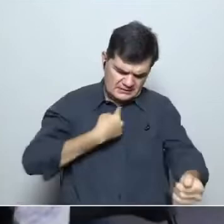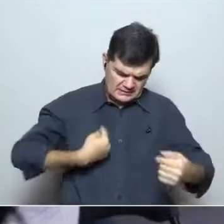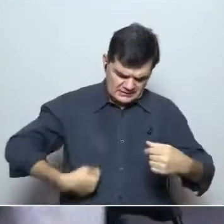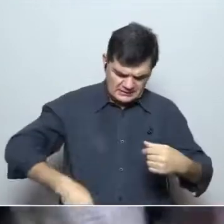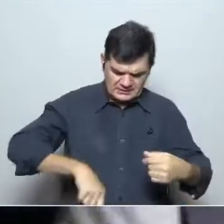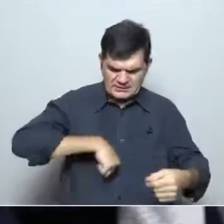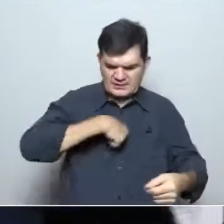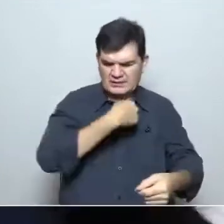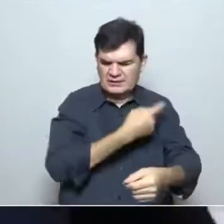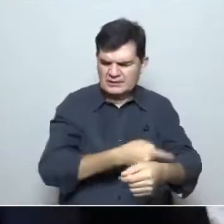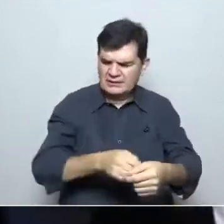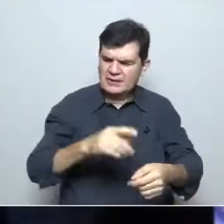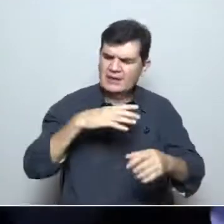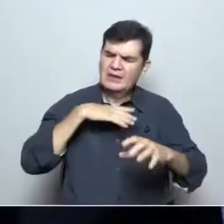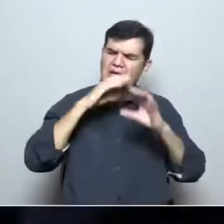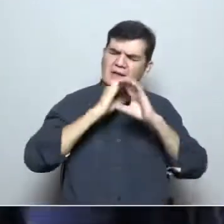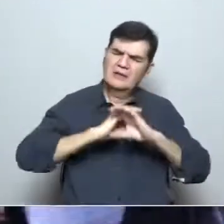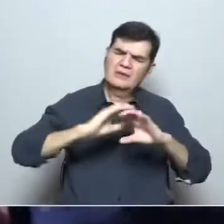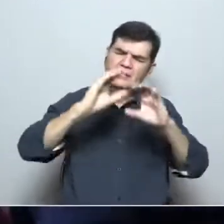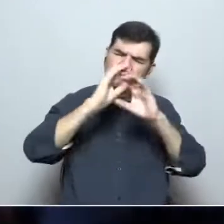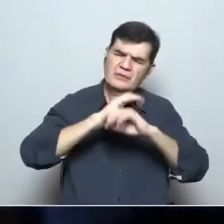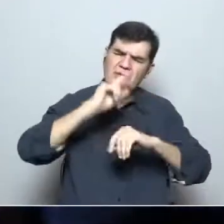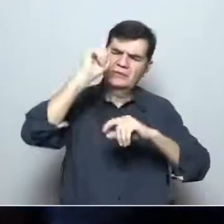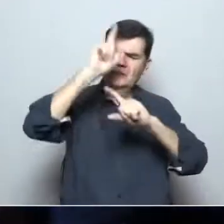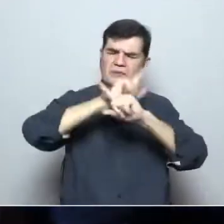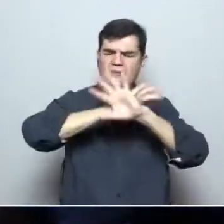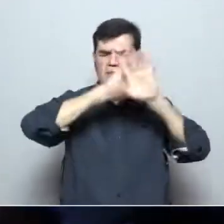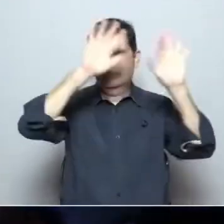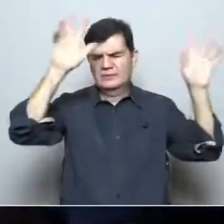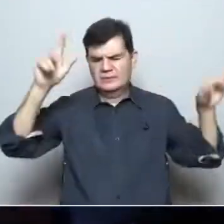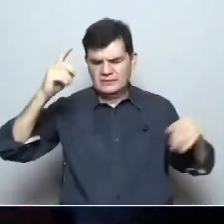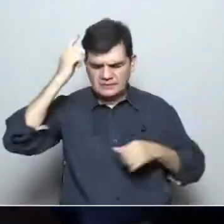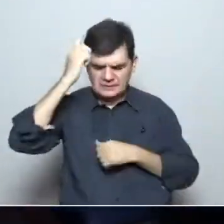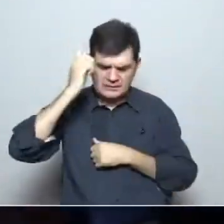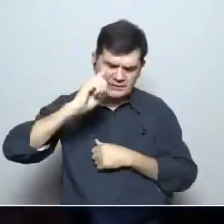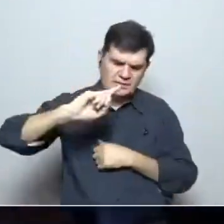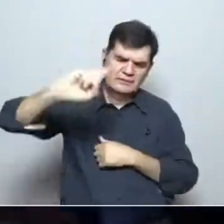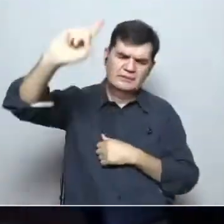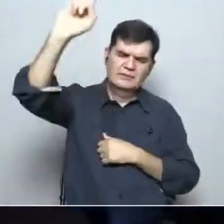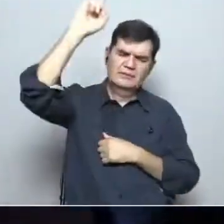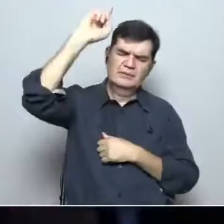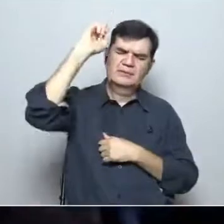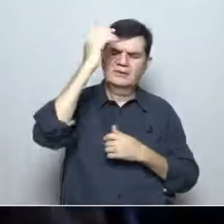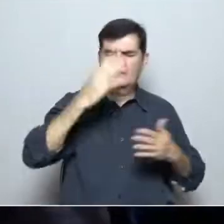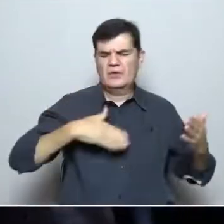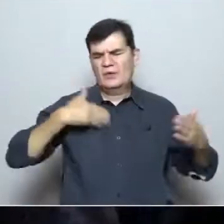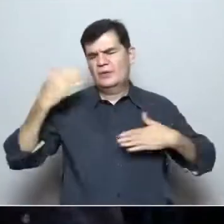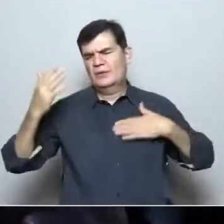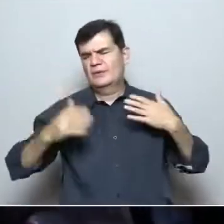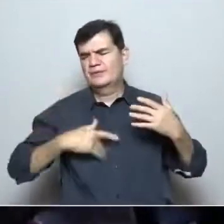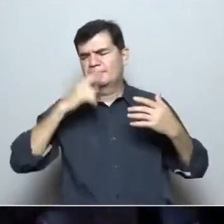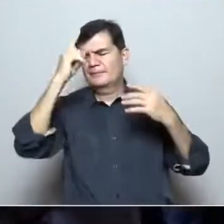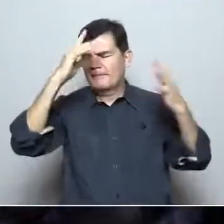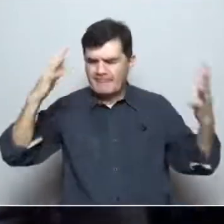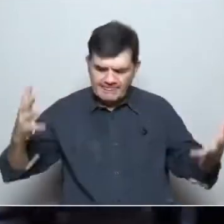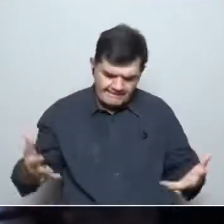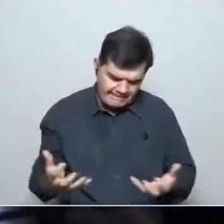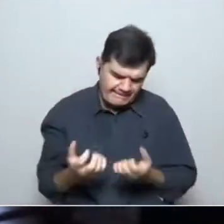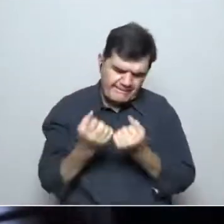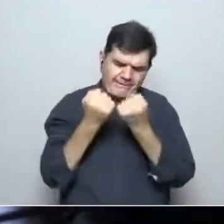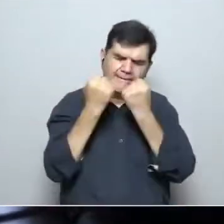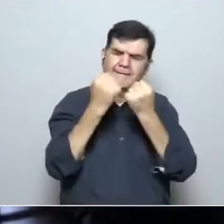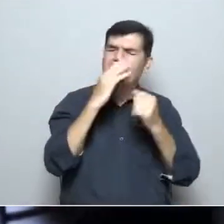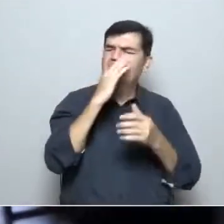ser. Cantamos por tu gloria, Dios, el gozo de tu salvación.